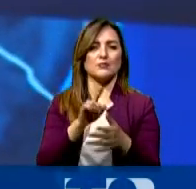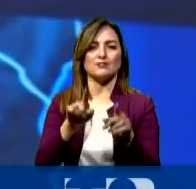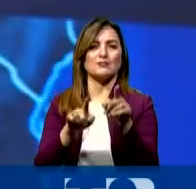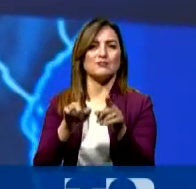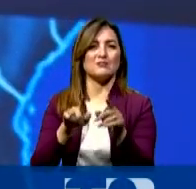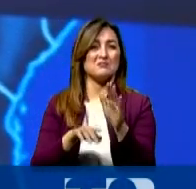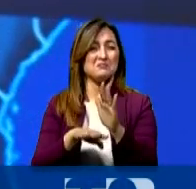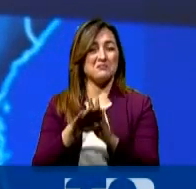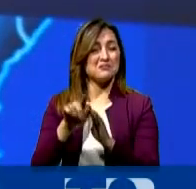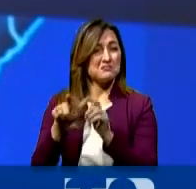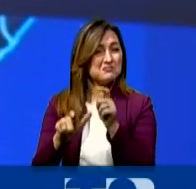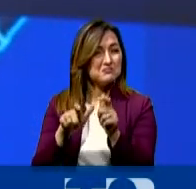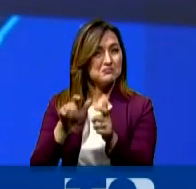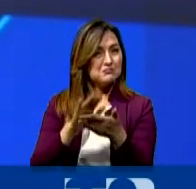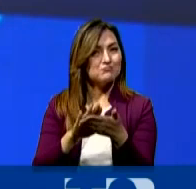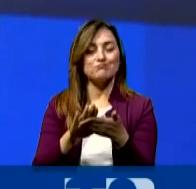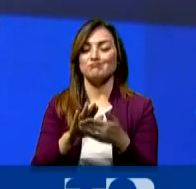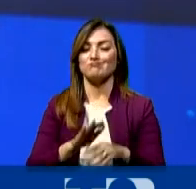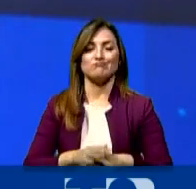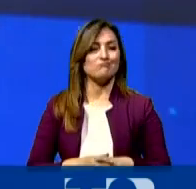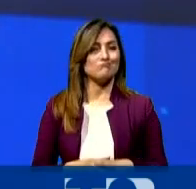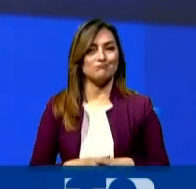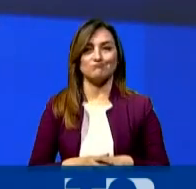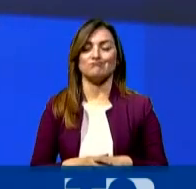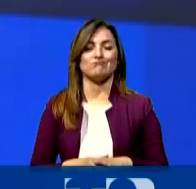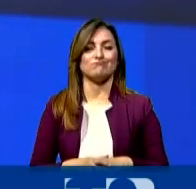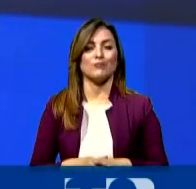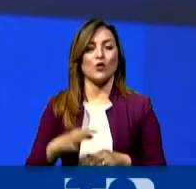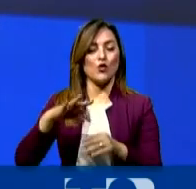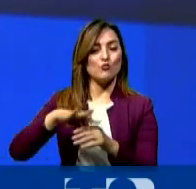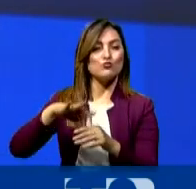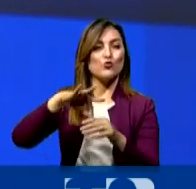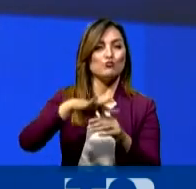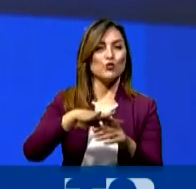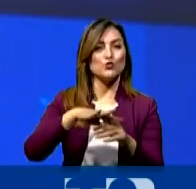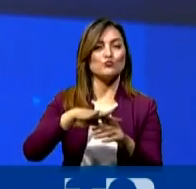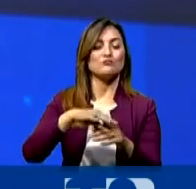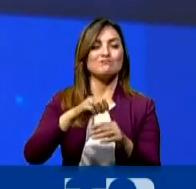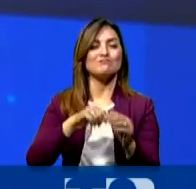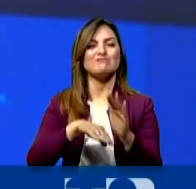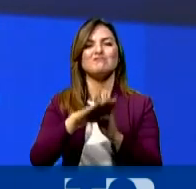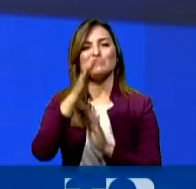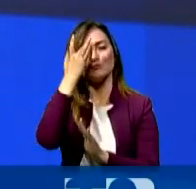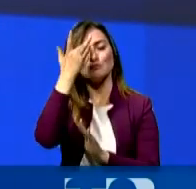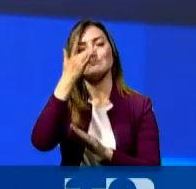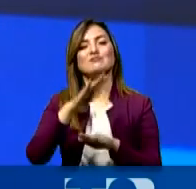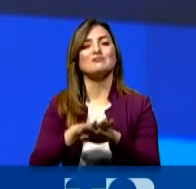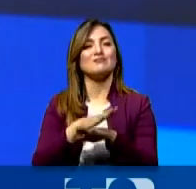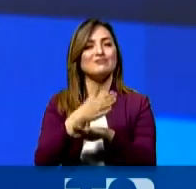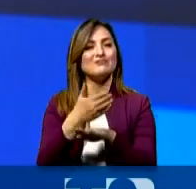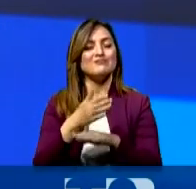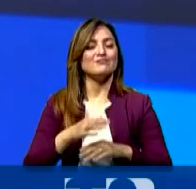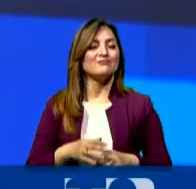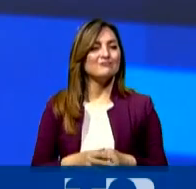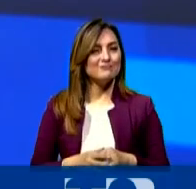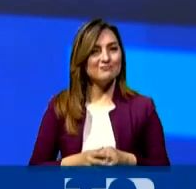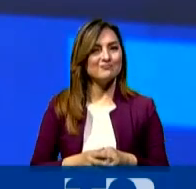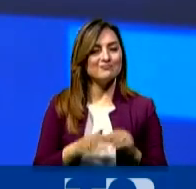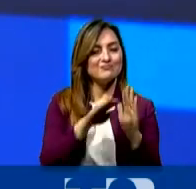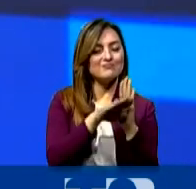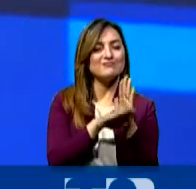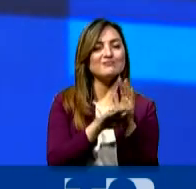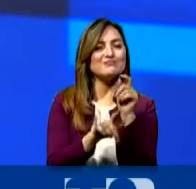ellos no entonces esta acumulación de otros de la que usted se refiere se explica por esta razón habían en esas listas